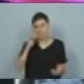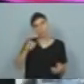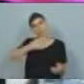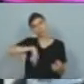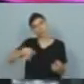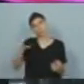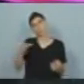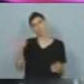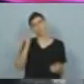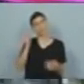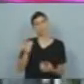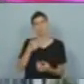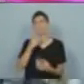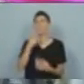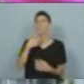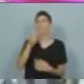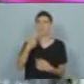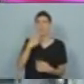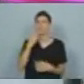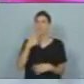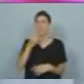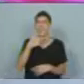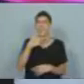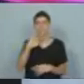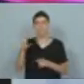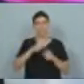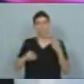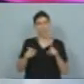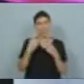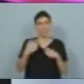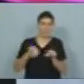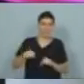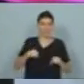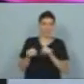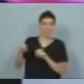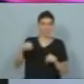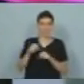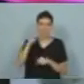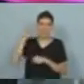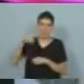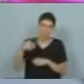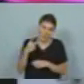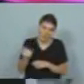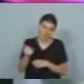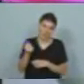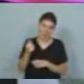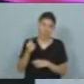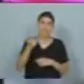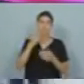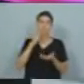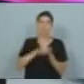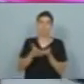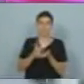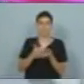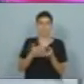todo el mundo. Susana, Susana, Susana, que iba con el changuito y vemos las cosas que compró. Vemos tostada,